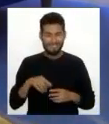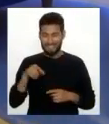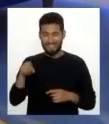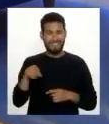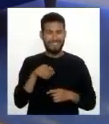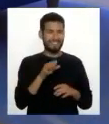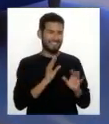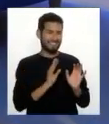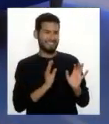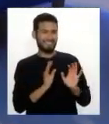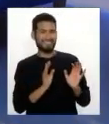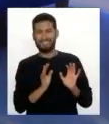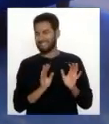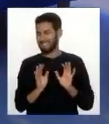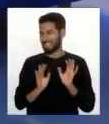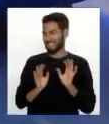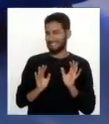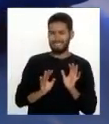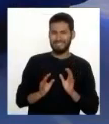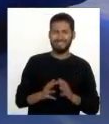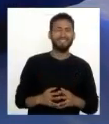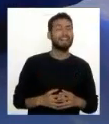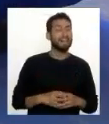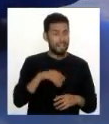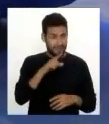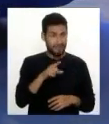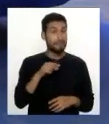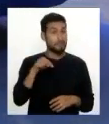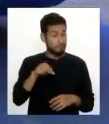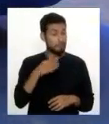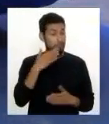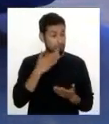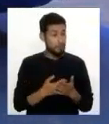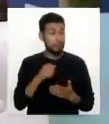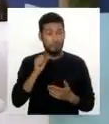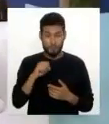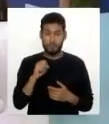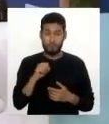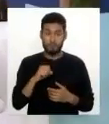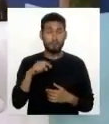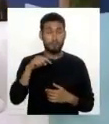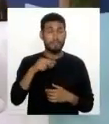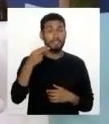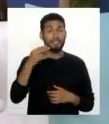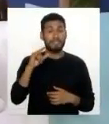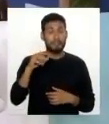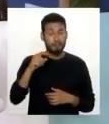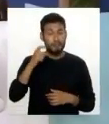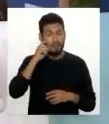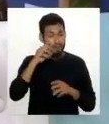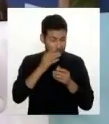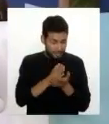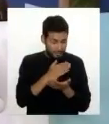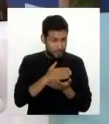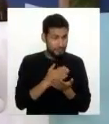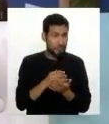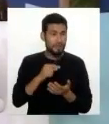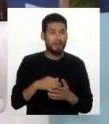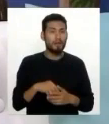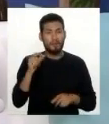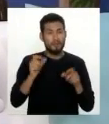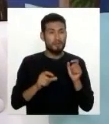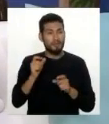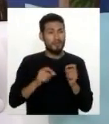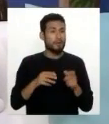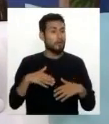y... Pero ese también tiene mucha... Claro que sí, es igual, ¿no? Como dices, el hígado encebollado, hay personas